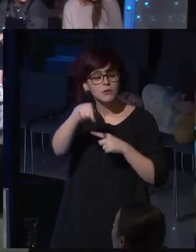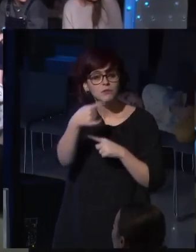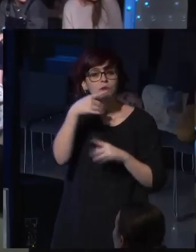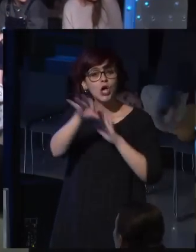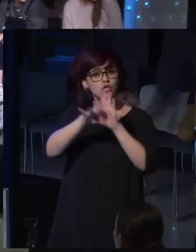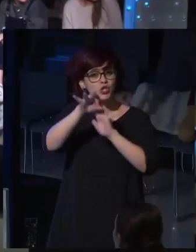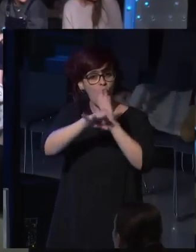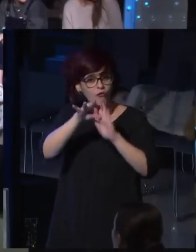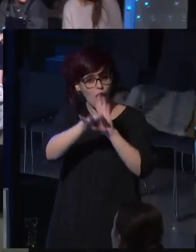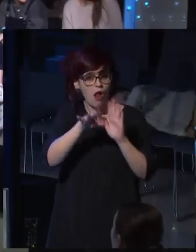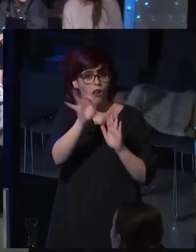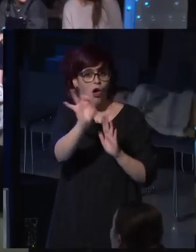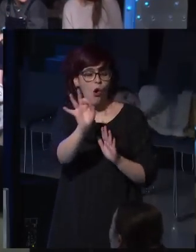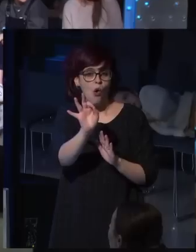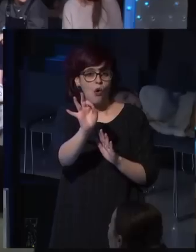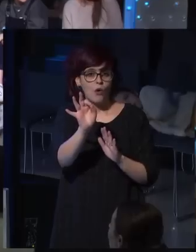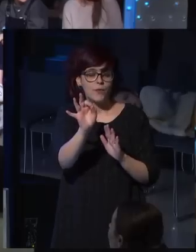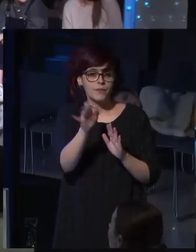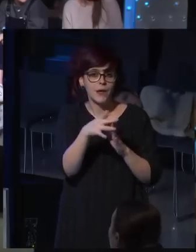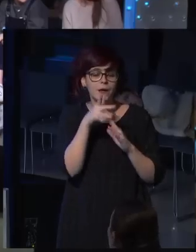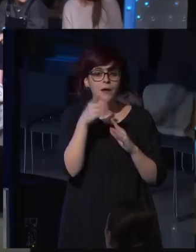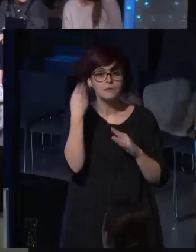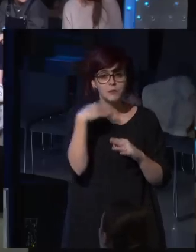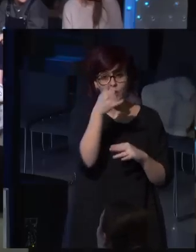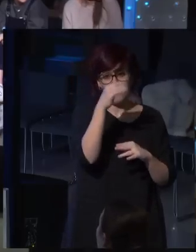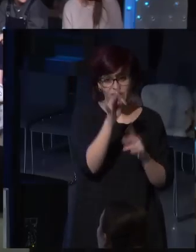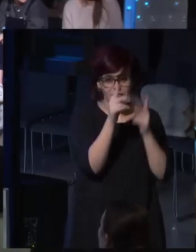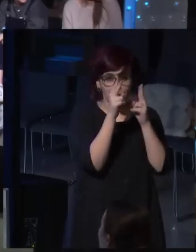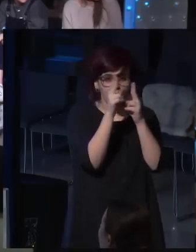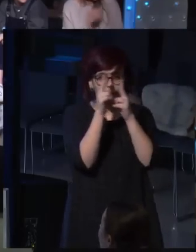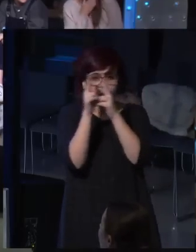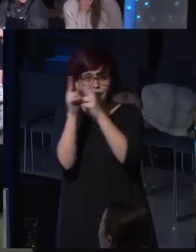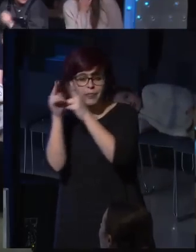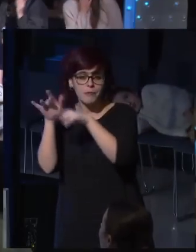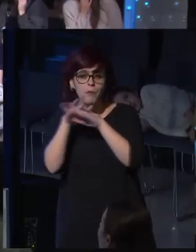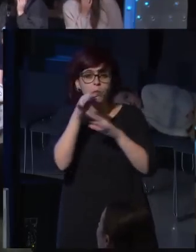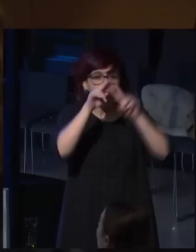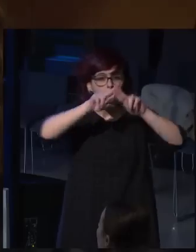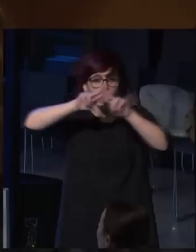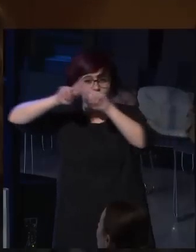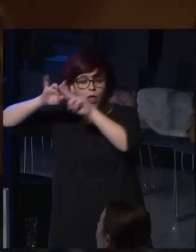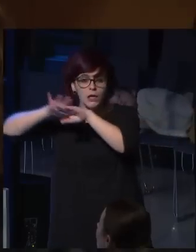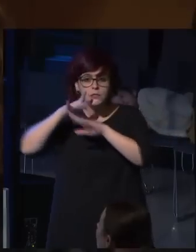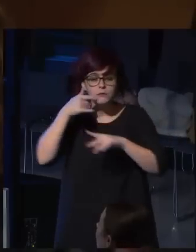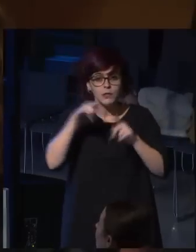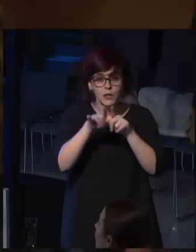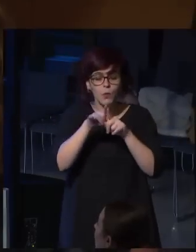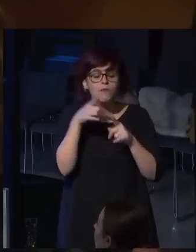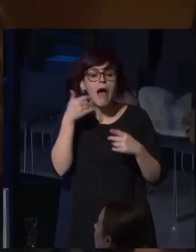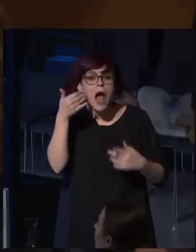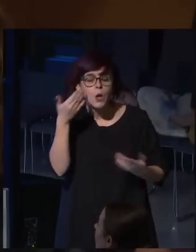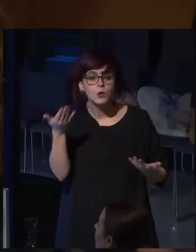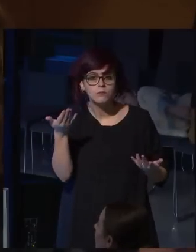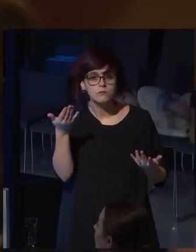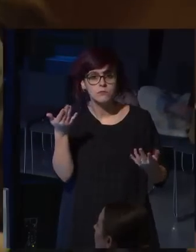software, habrá una manera de analizar bit a bit esto y con sintetizadores. Como podrían haber visto